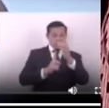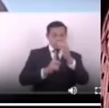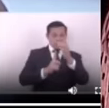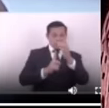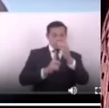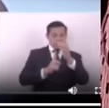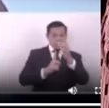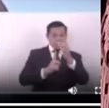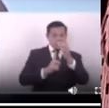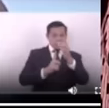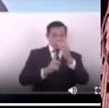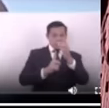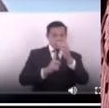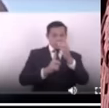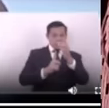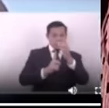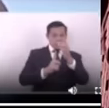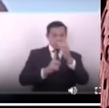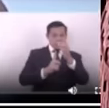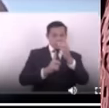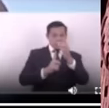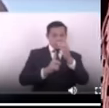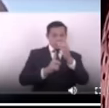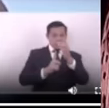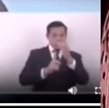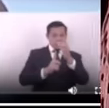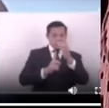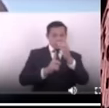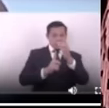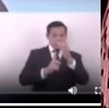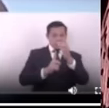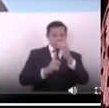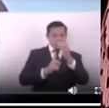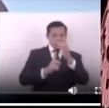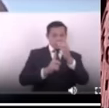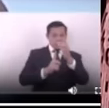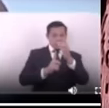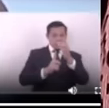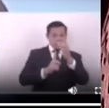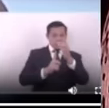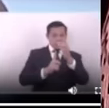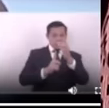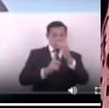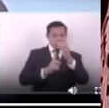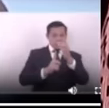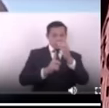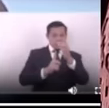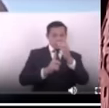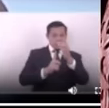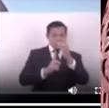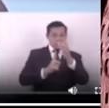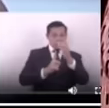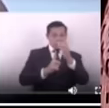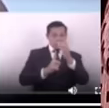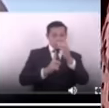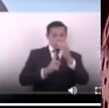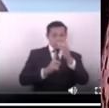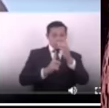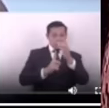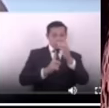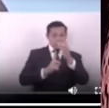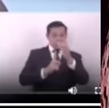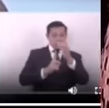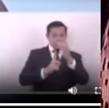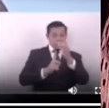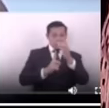sería la mayor accionista, pero pues como explicaba ahí Marlene Funes, a ella no le parece bien las